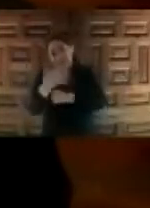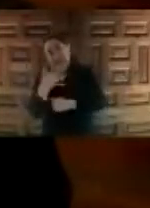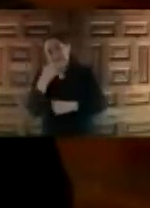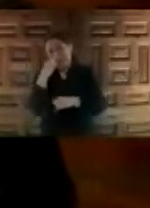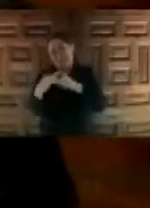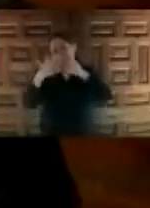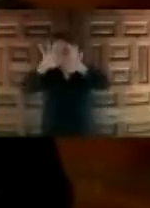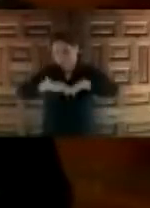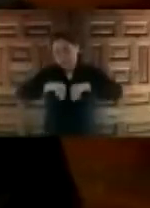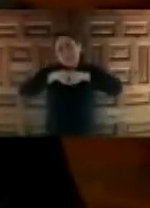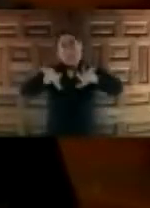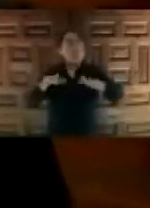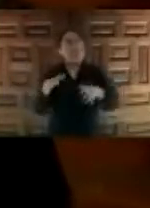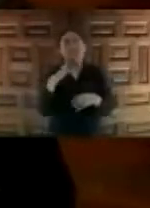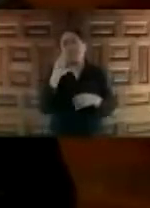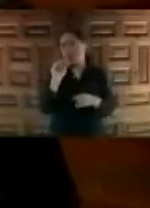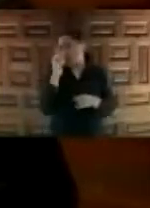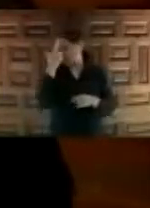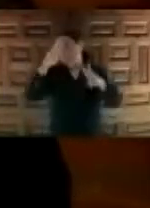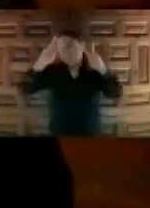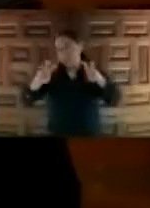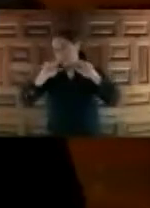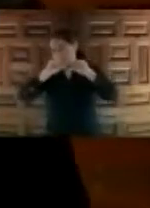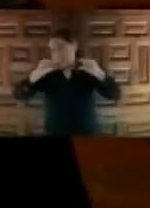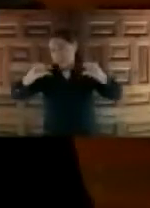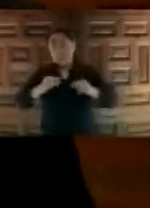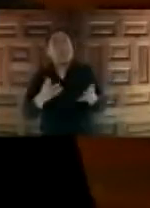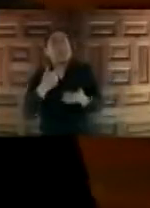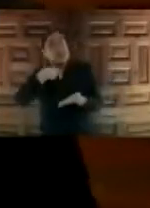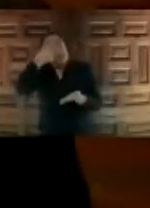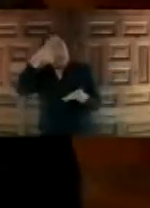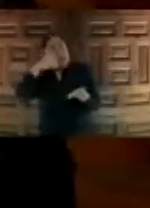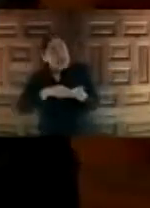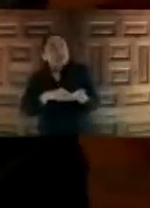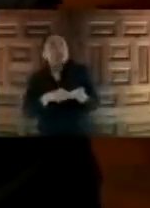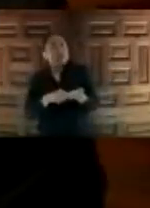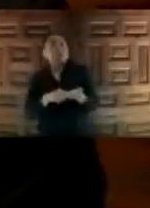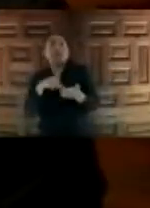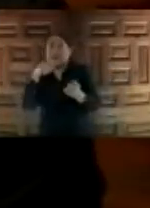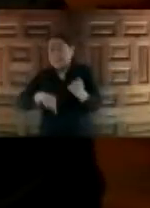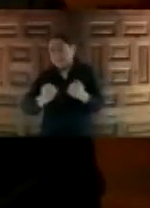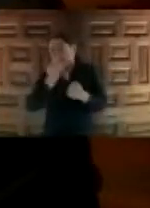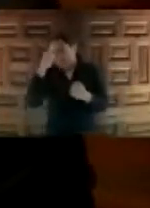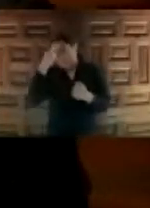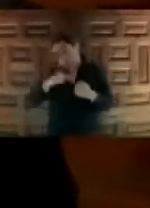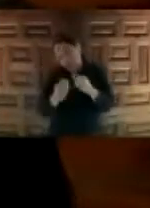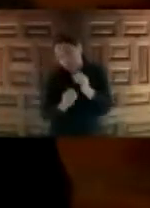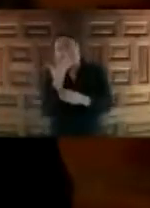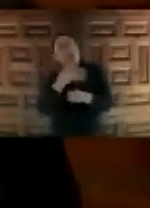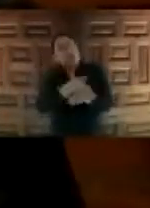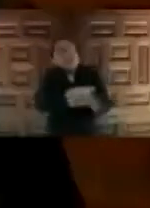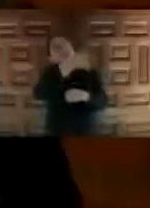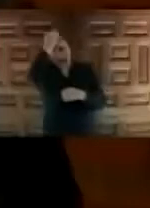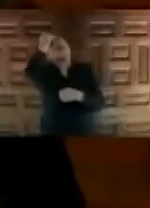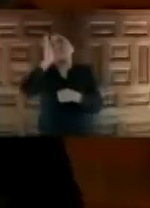documento. No recuerdo exactamente el título. Y creo que eso lo recoge la nueva escuela mexicana. La nueva